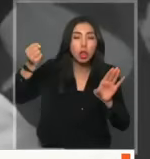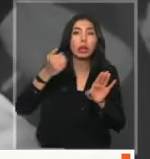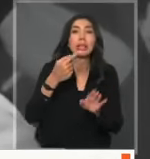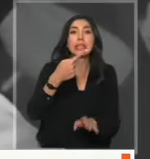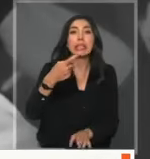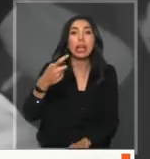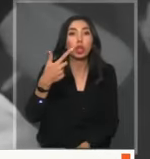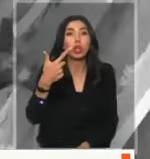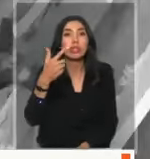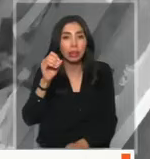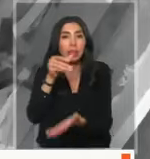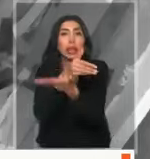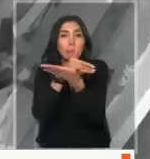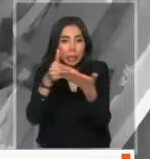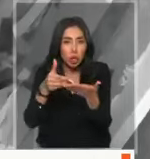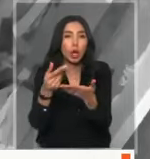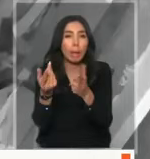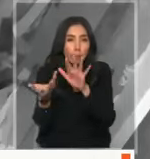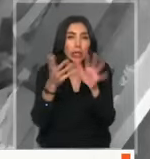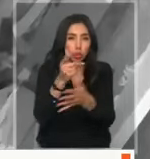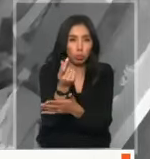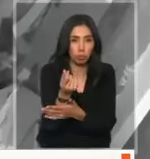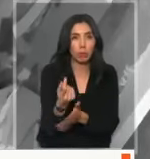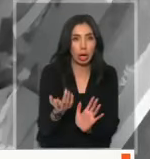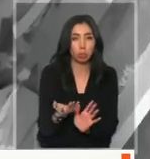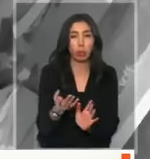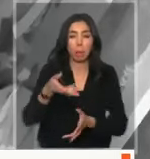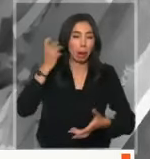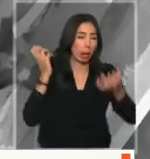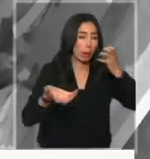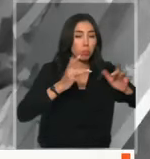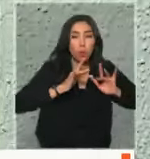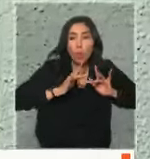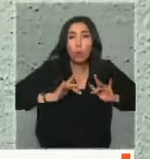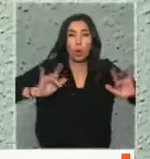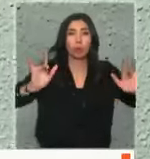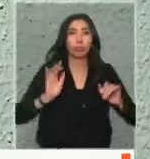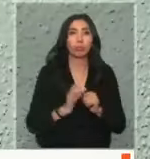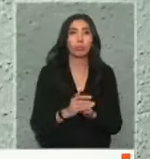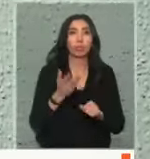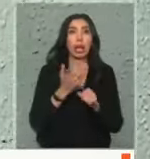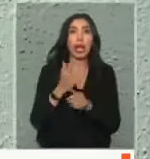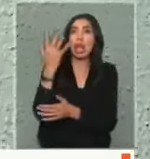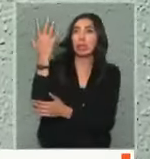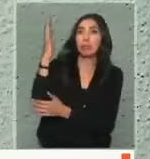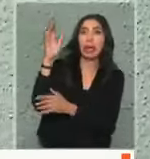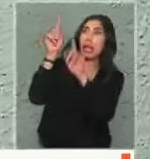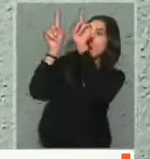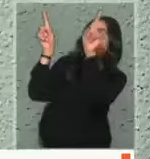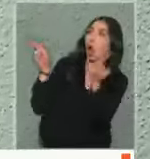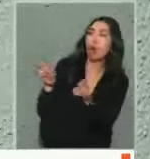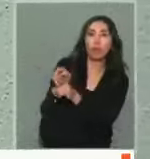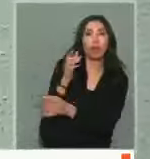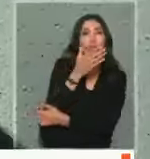millones en especies, y es que no dejaron nada. Unos espejos bien bonitos para el personal, porque nos gusta,